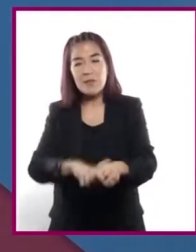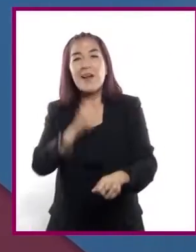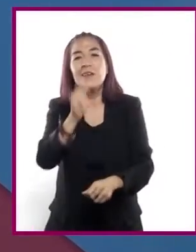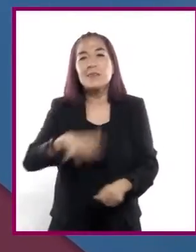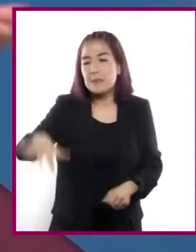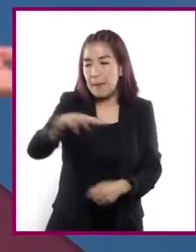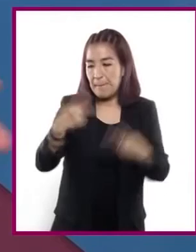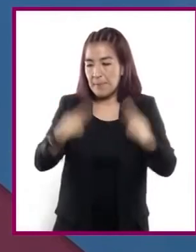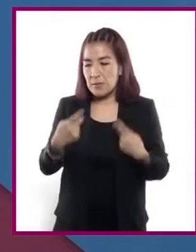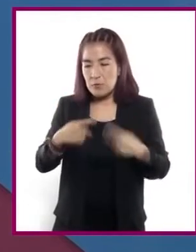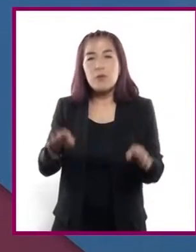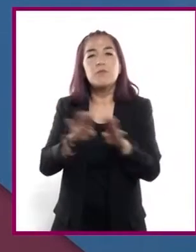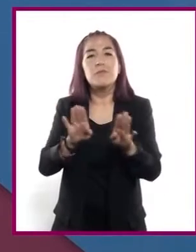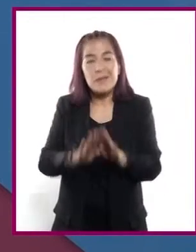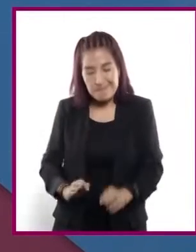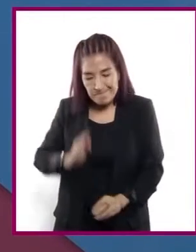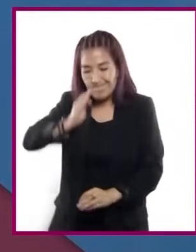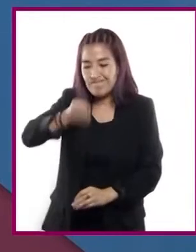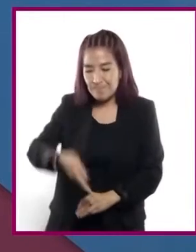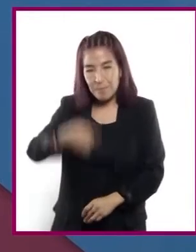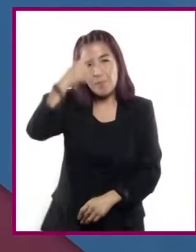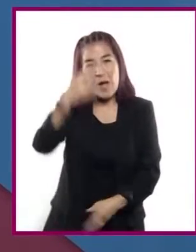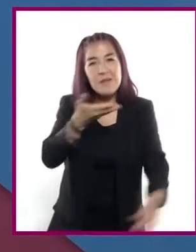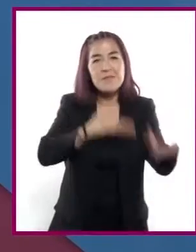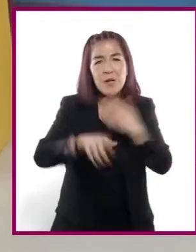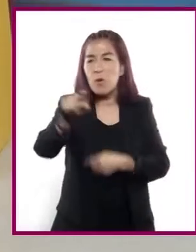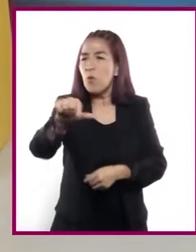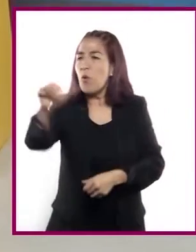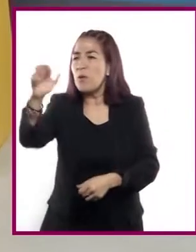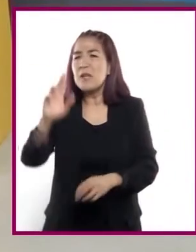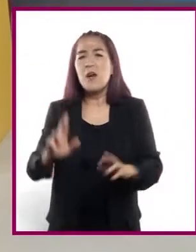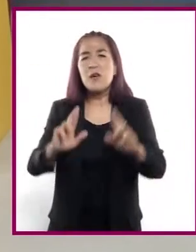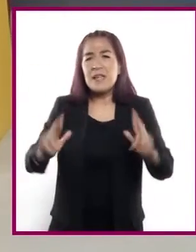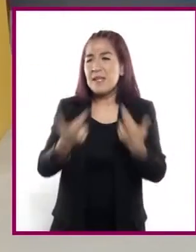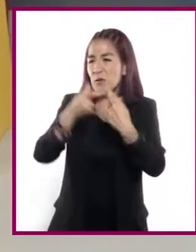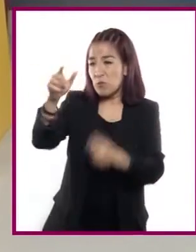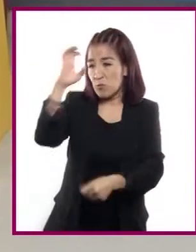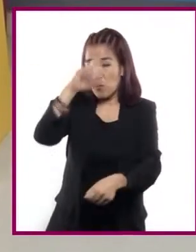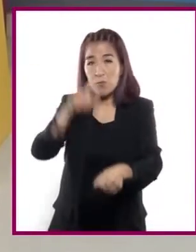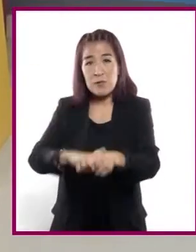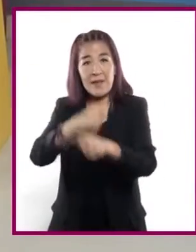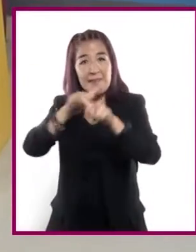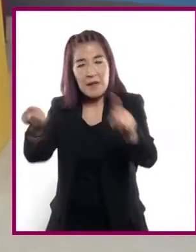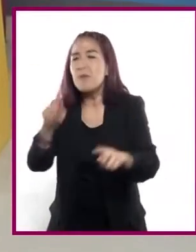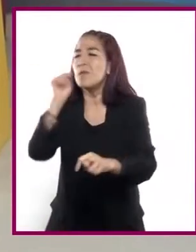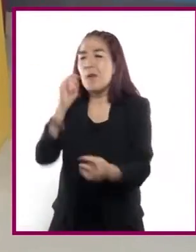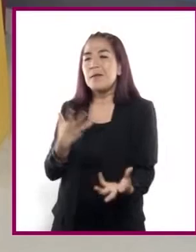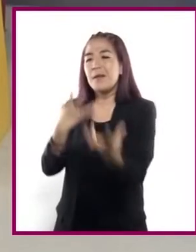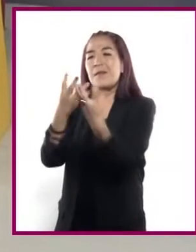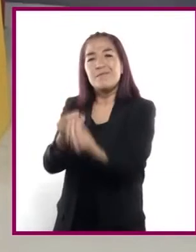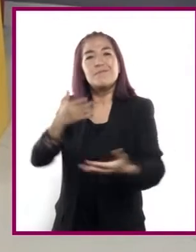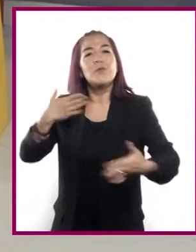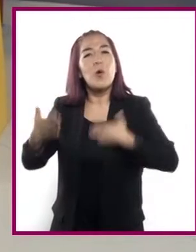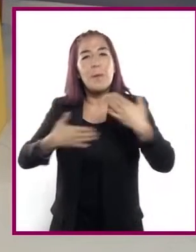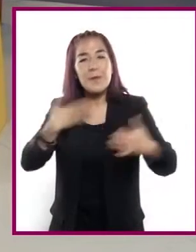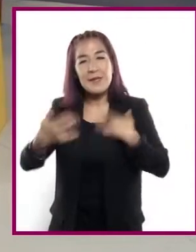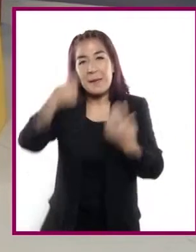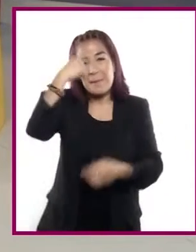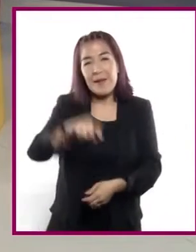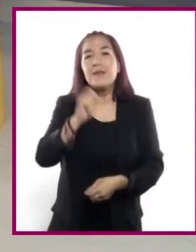las personas a relacionarse con quienes son diferentes. La interculturalidad fomenta